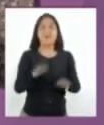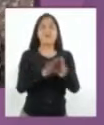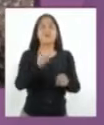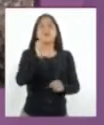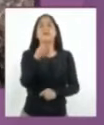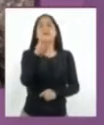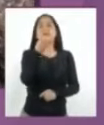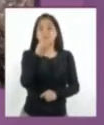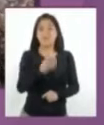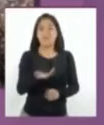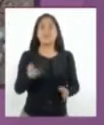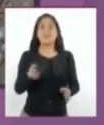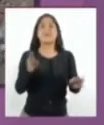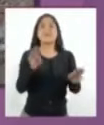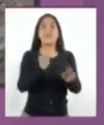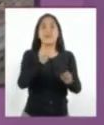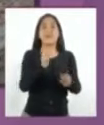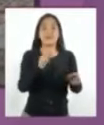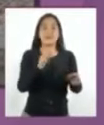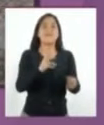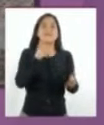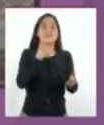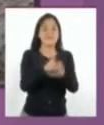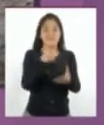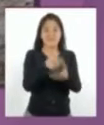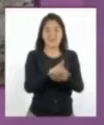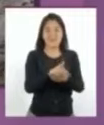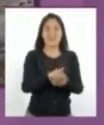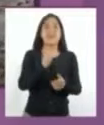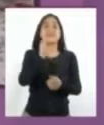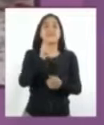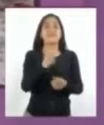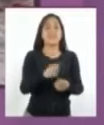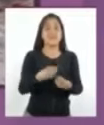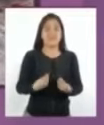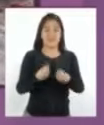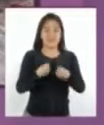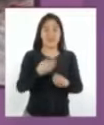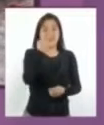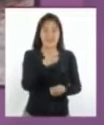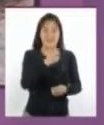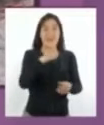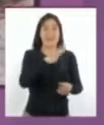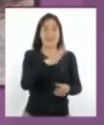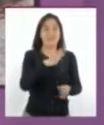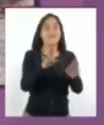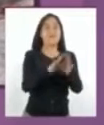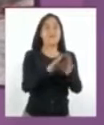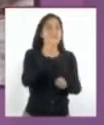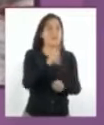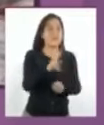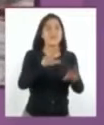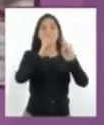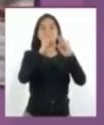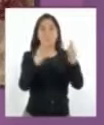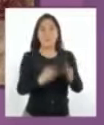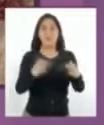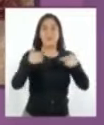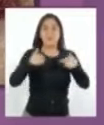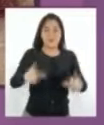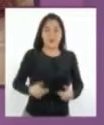comían? ¿Qué cazaban? ¿Cómo vivían? En estos pictogramas se pueden apreciar figuras